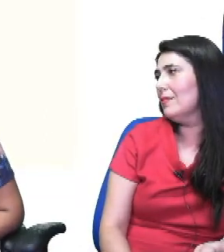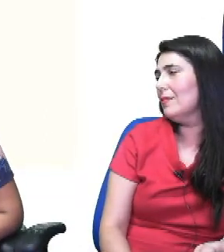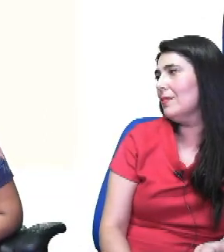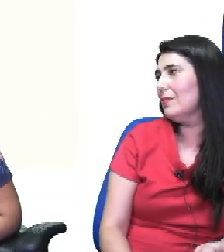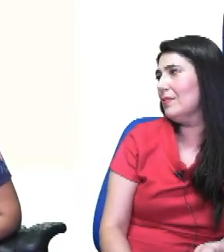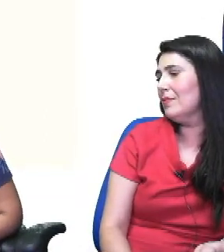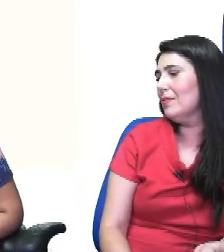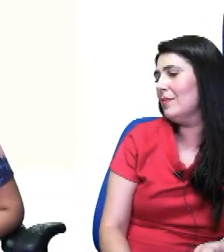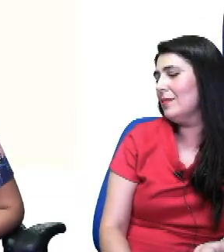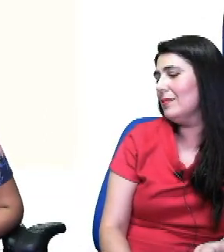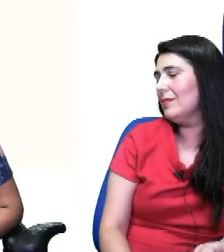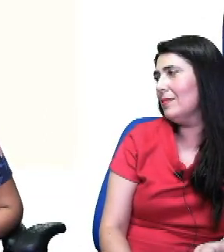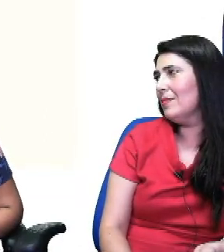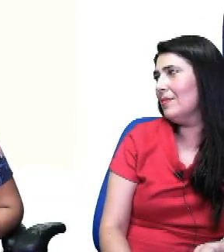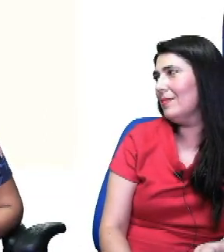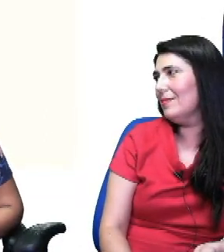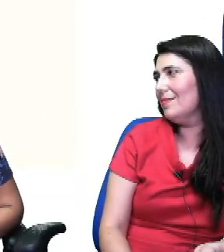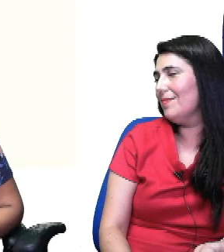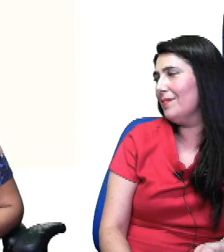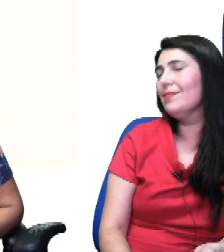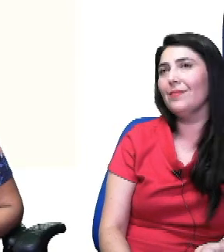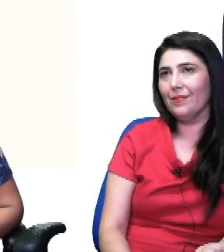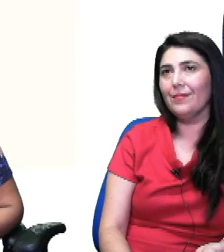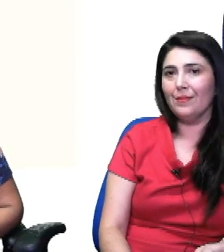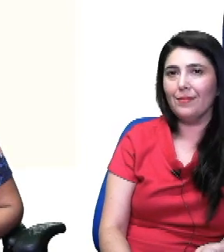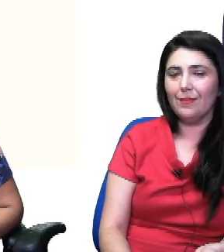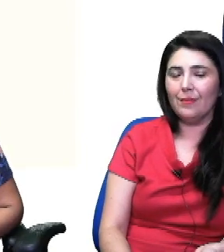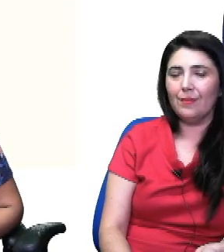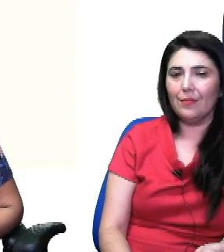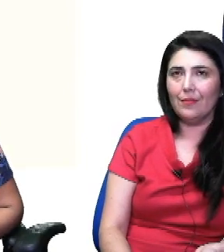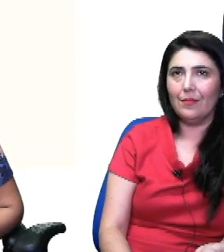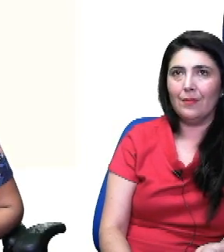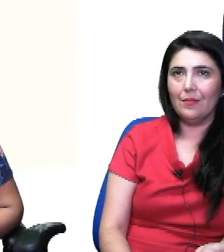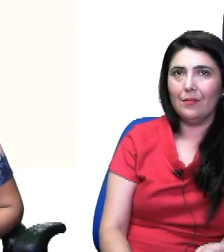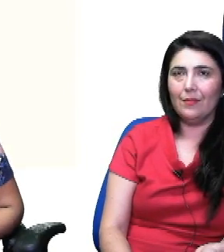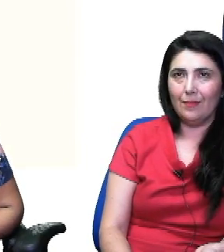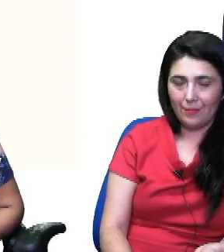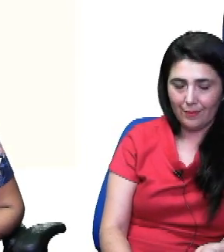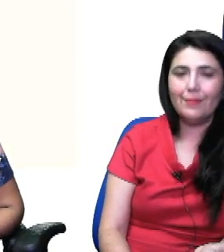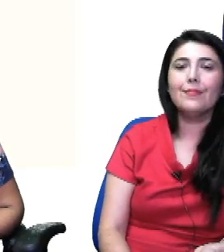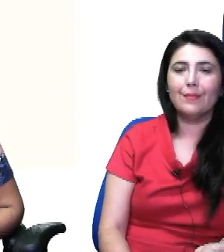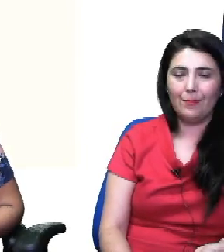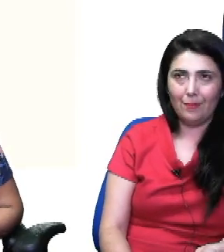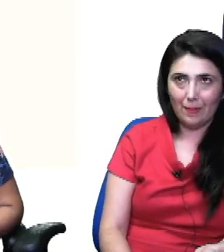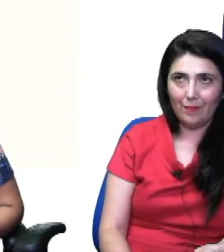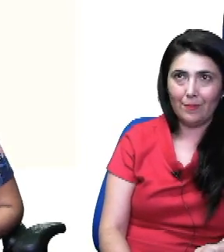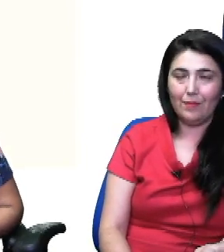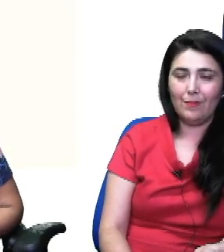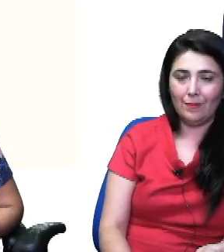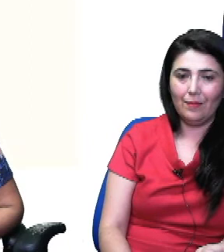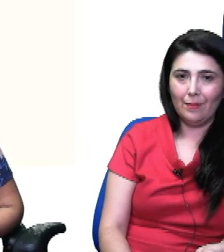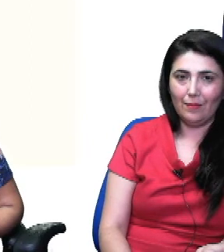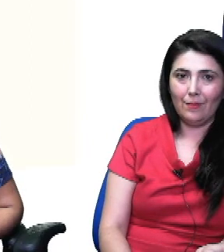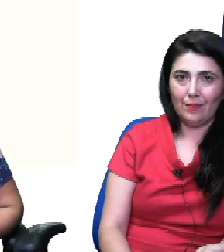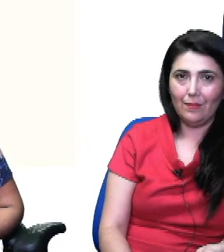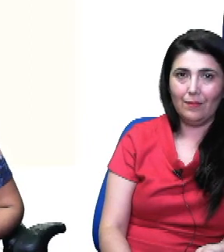las pirámides, de la perspectiva de salud pública, ¿cierto? Que también nos permiten ver cuánta cantidad de personas es que más o menos van a estar